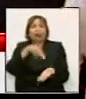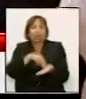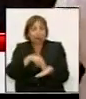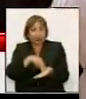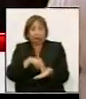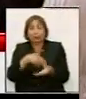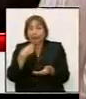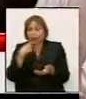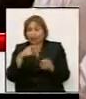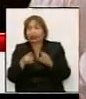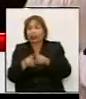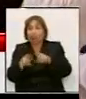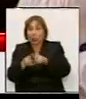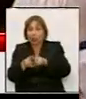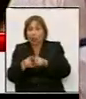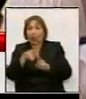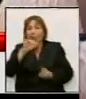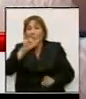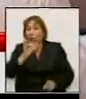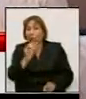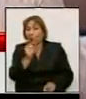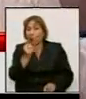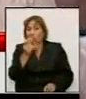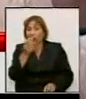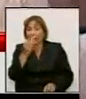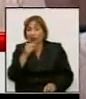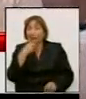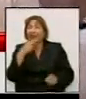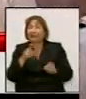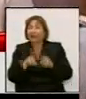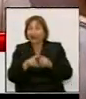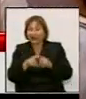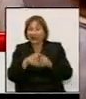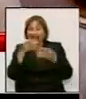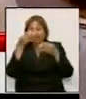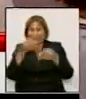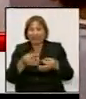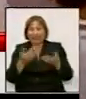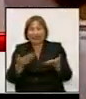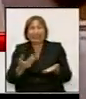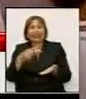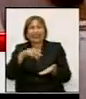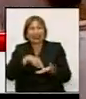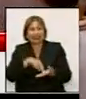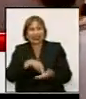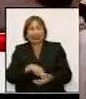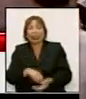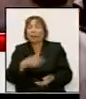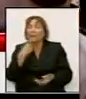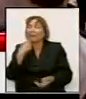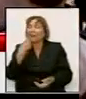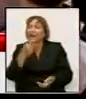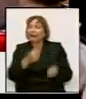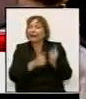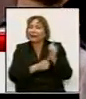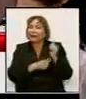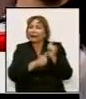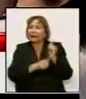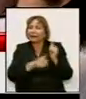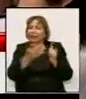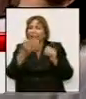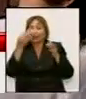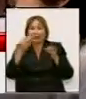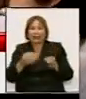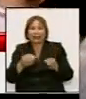También con nuestro hermano Juan nos ha de resucitar y creemos en esta resurrección. Por eso, hermanos, en el